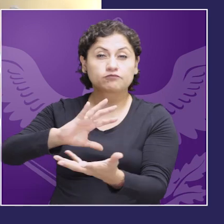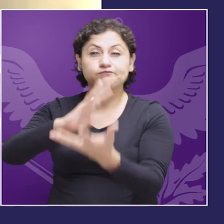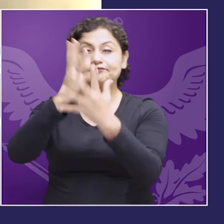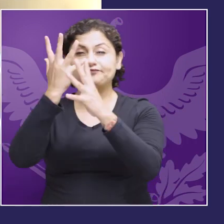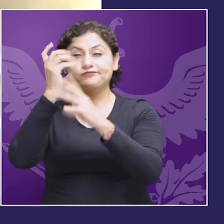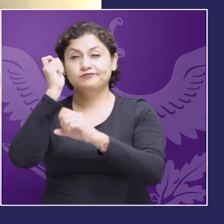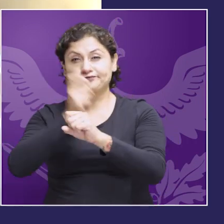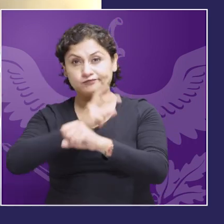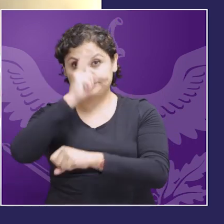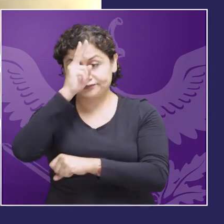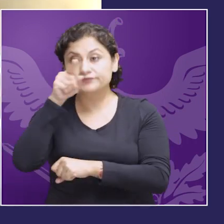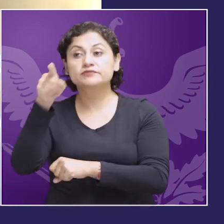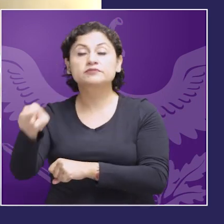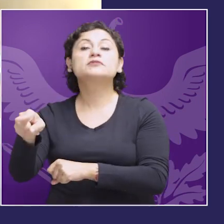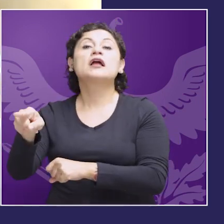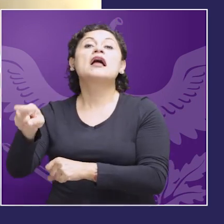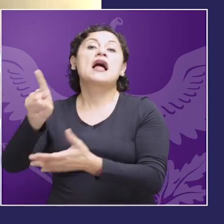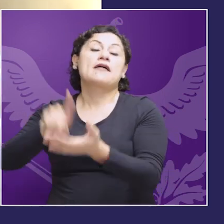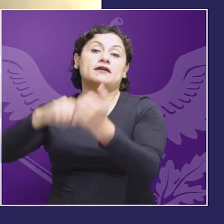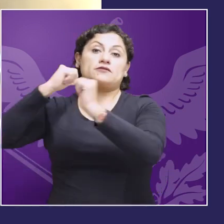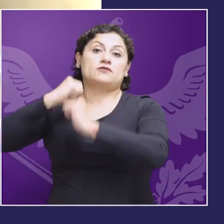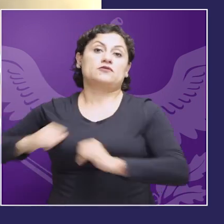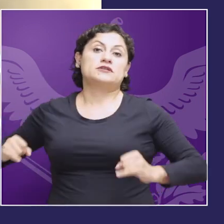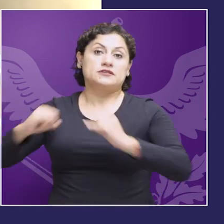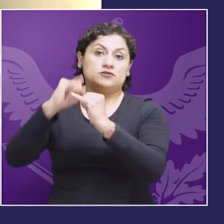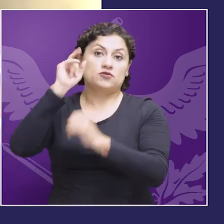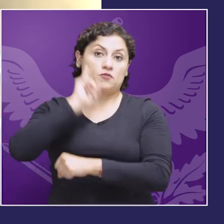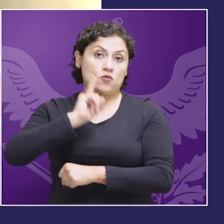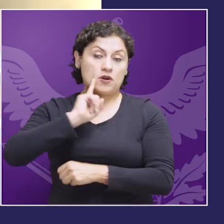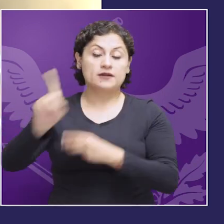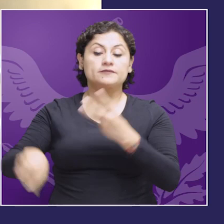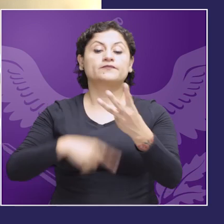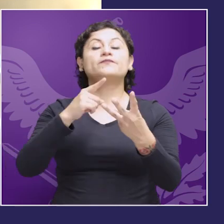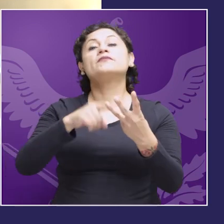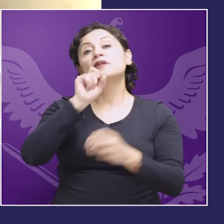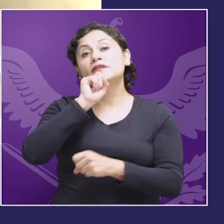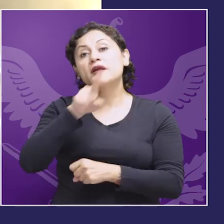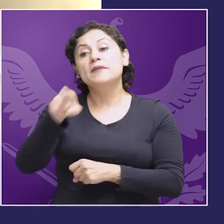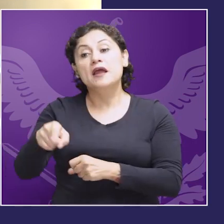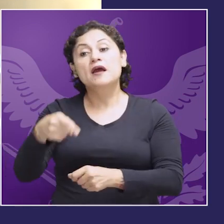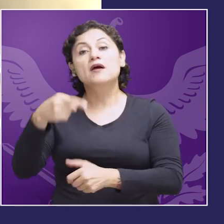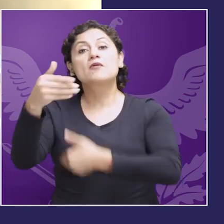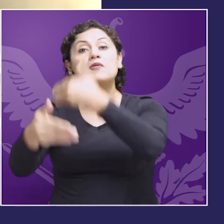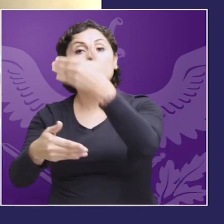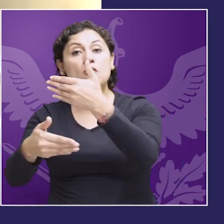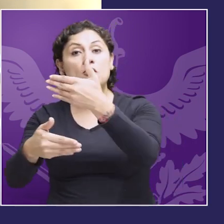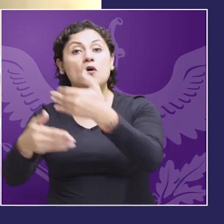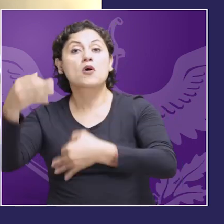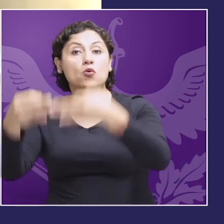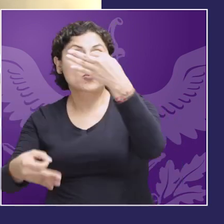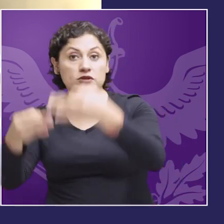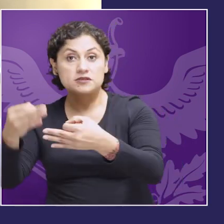de atención de violencia, que generalmente los tienen los institutos nacionales de la mujer, y la cantidad de